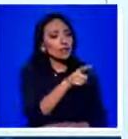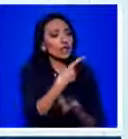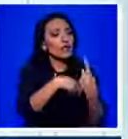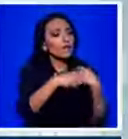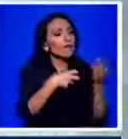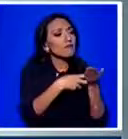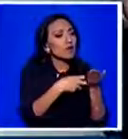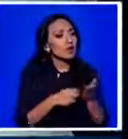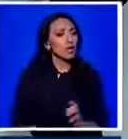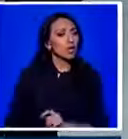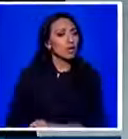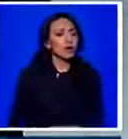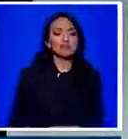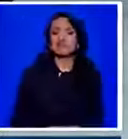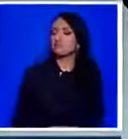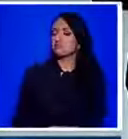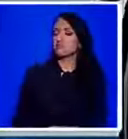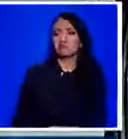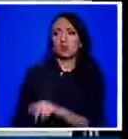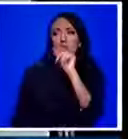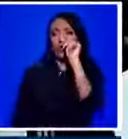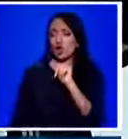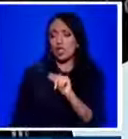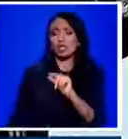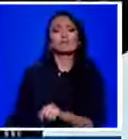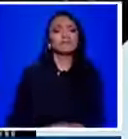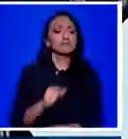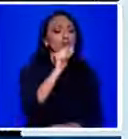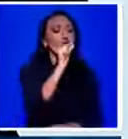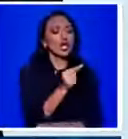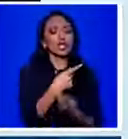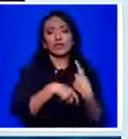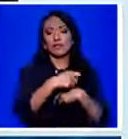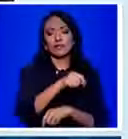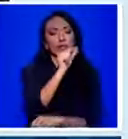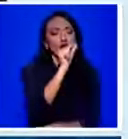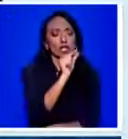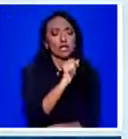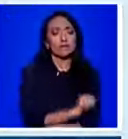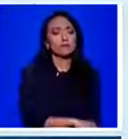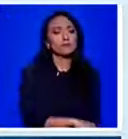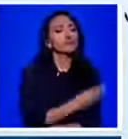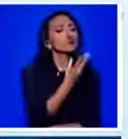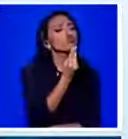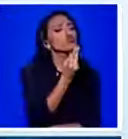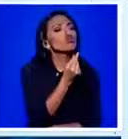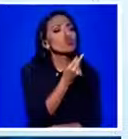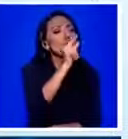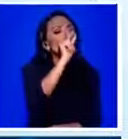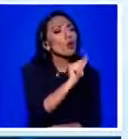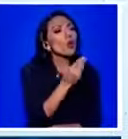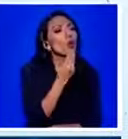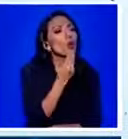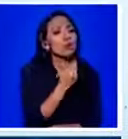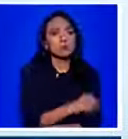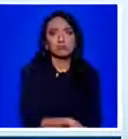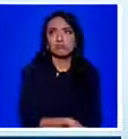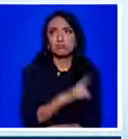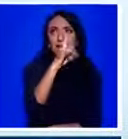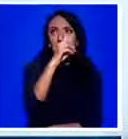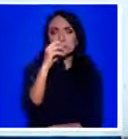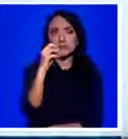venta de boletos? Demasiado baja, muy baja. ¿Baja la venta? Baja la venta. Sí. ¿Qué tanto? ¿Qué tan baja? ¿Un porcentaje tal vez? De 100,